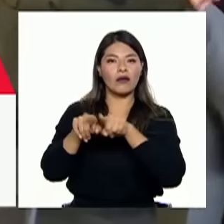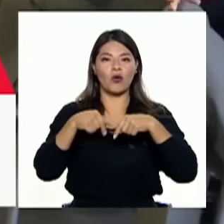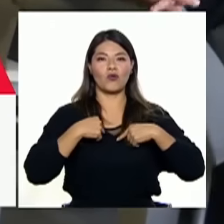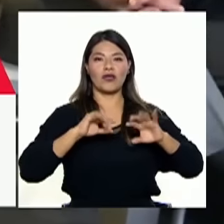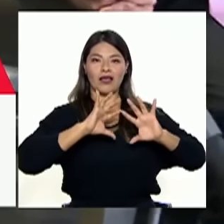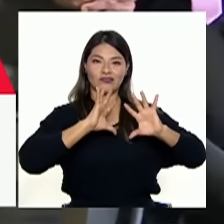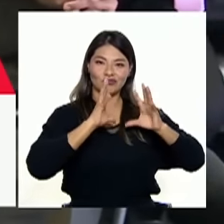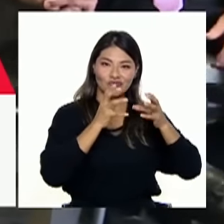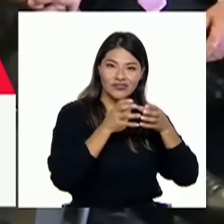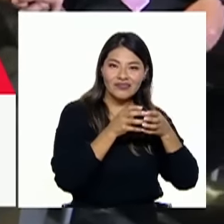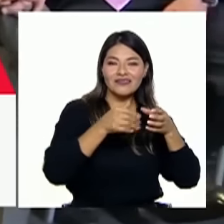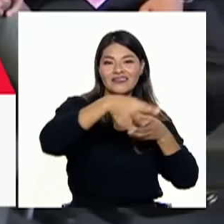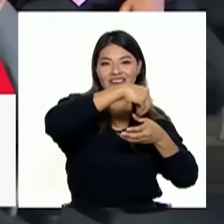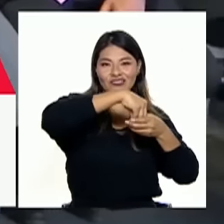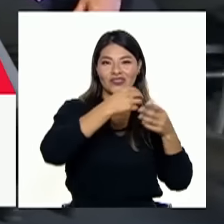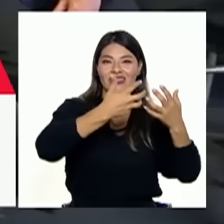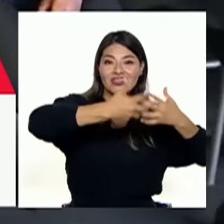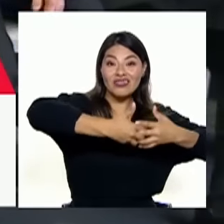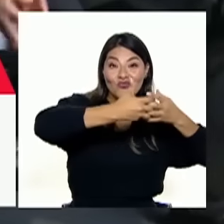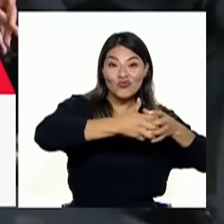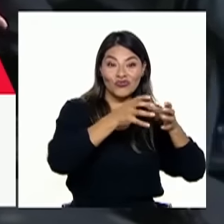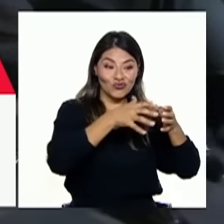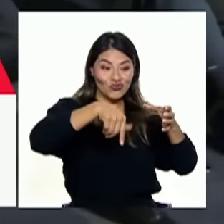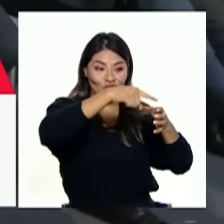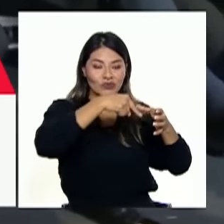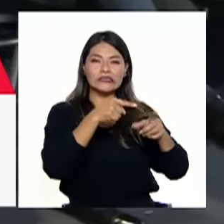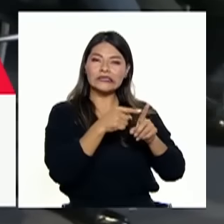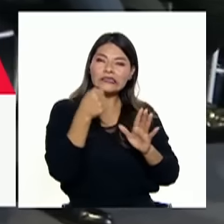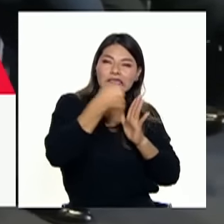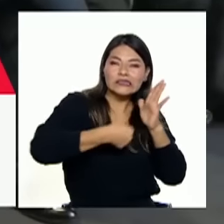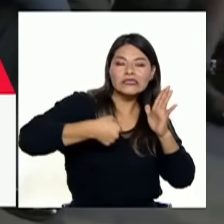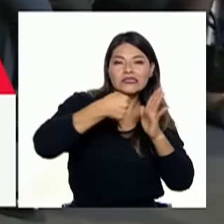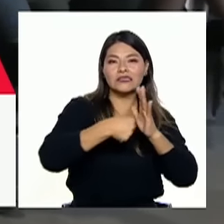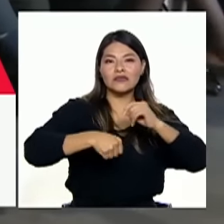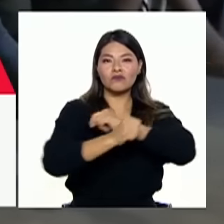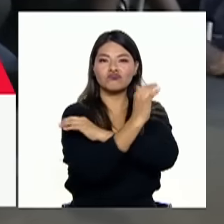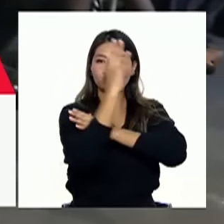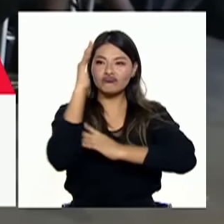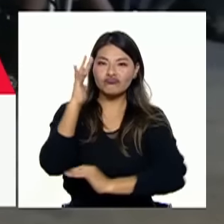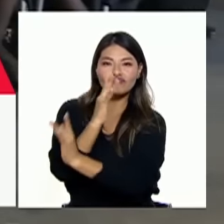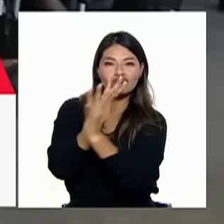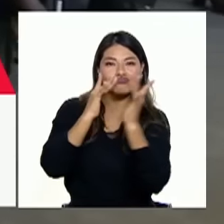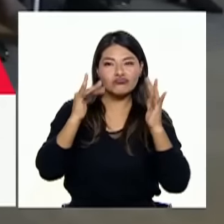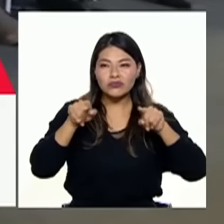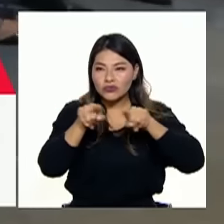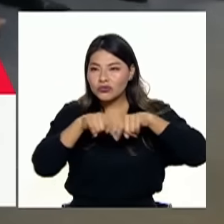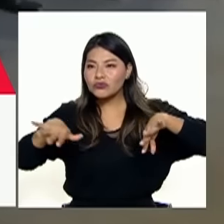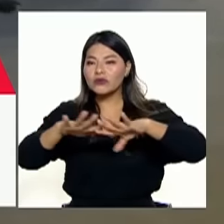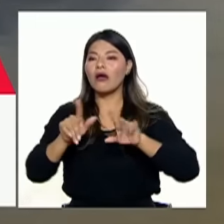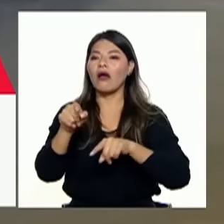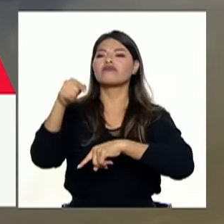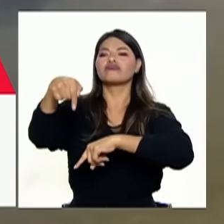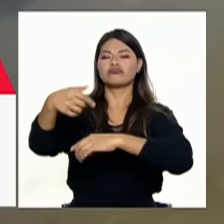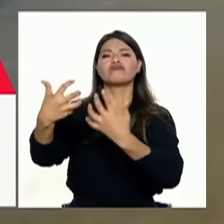busca abordar los desafíos ambientales y promover prácticas sostenibles dentro de la